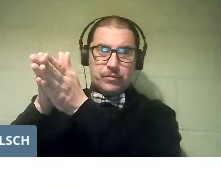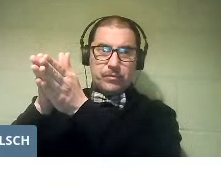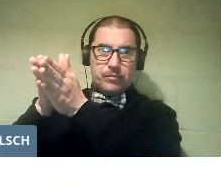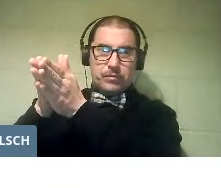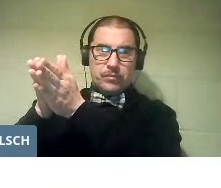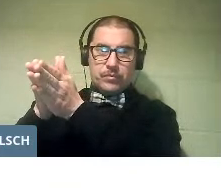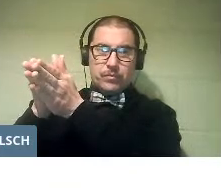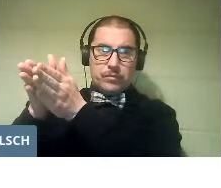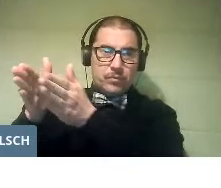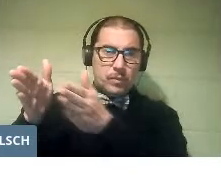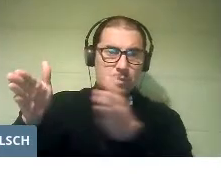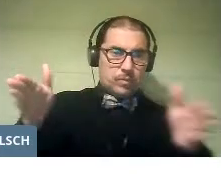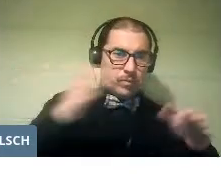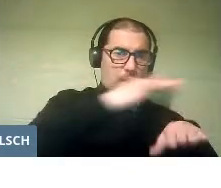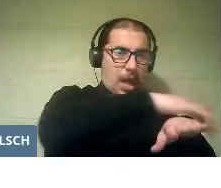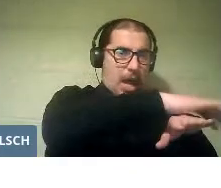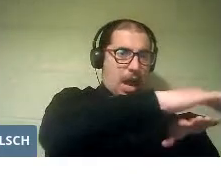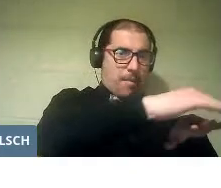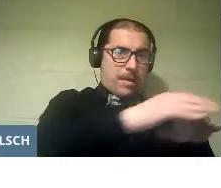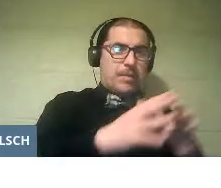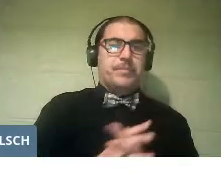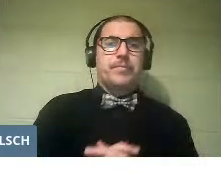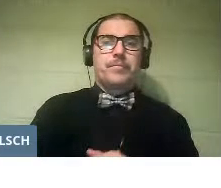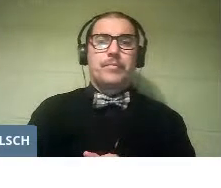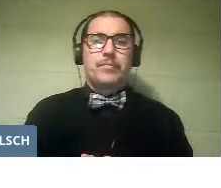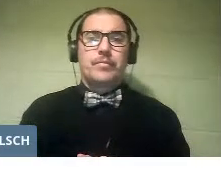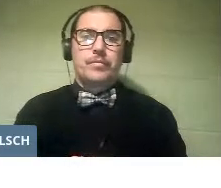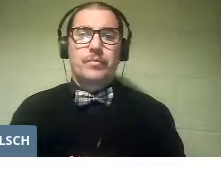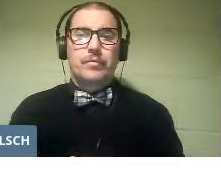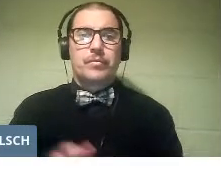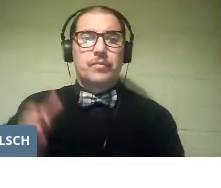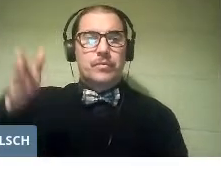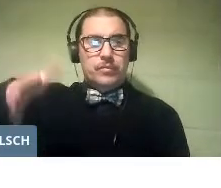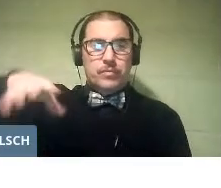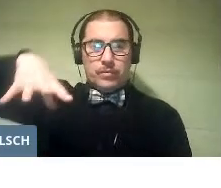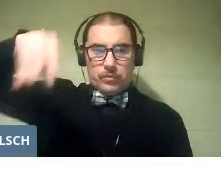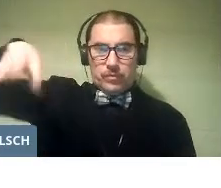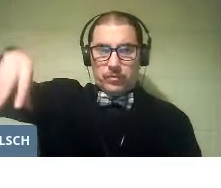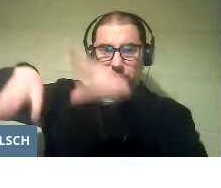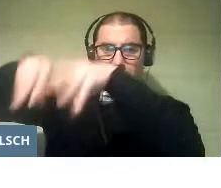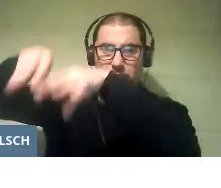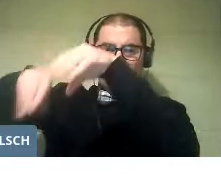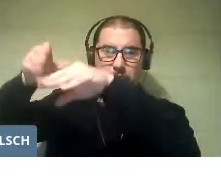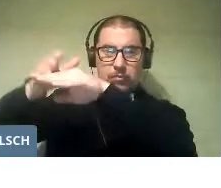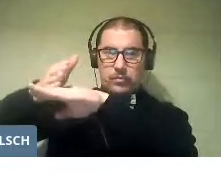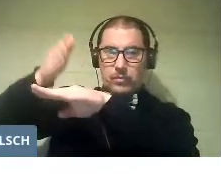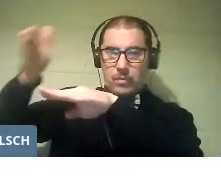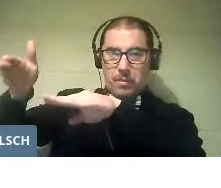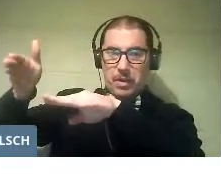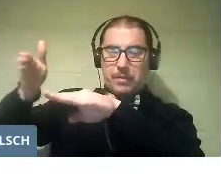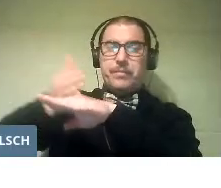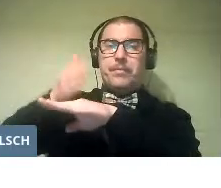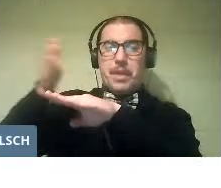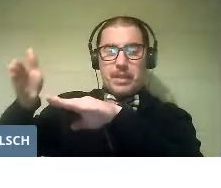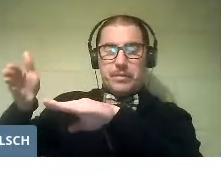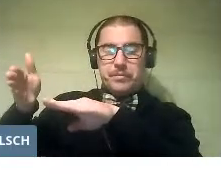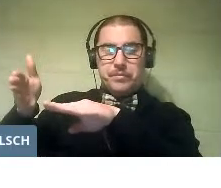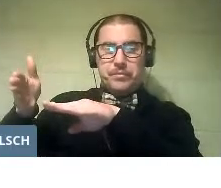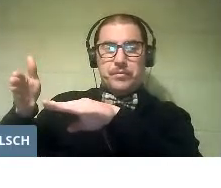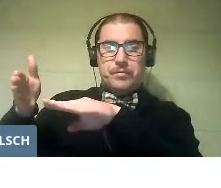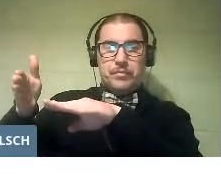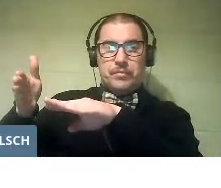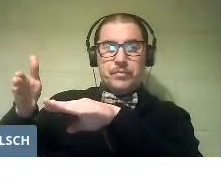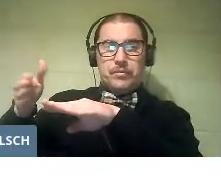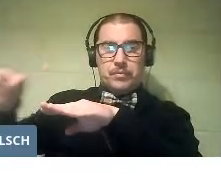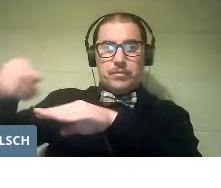cordillera occidental. Más allá de ese límite o de ese ámbito, ya tendríamos que hablar